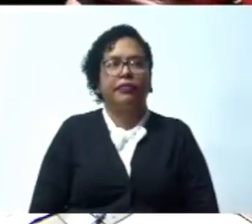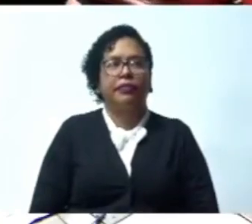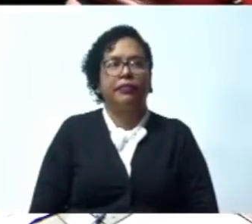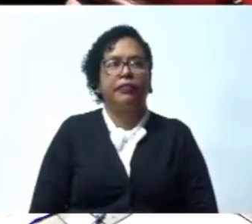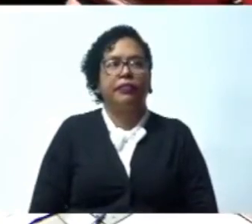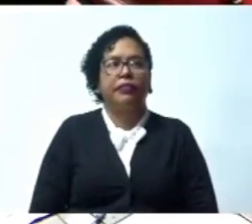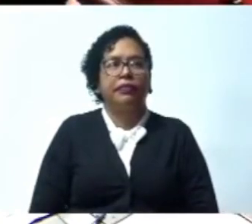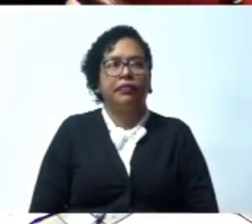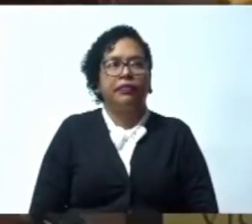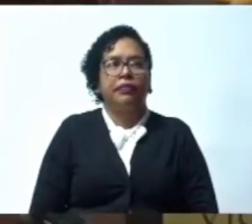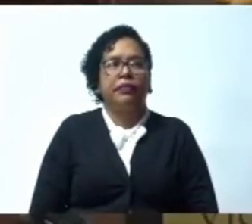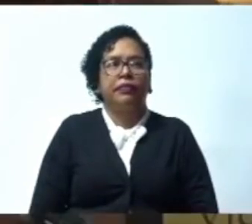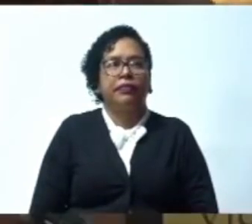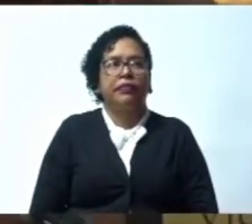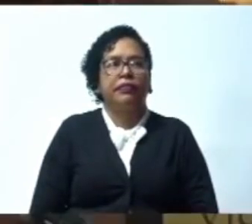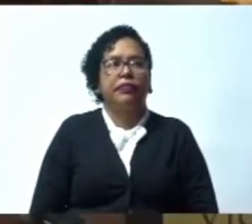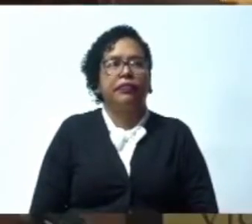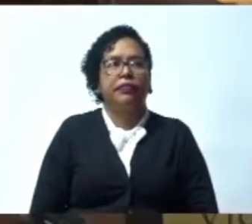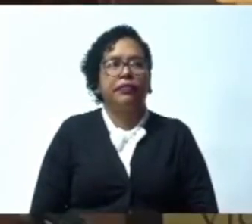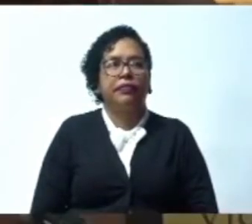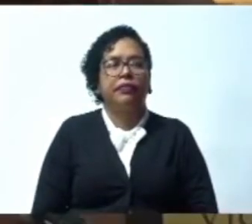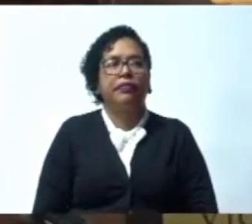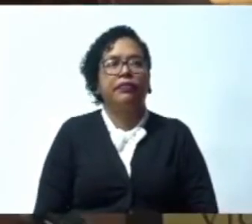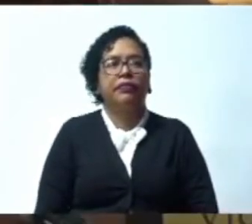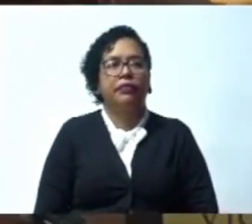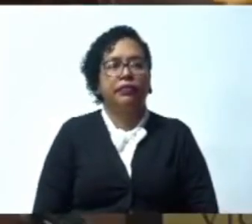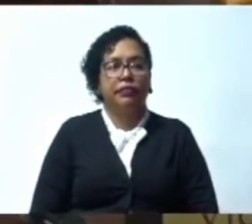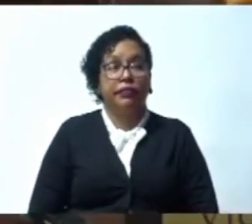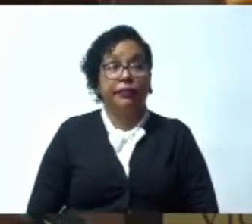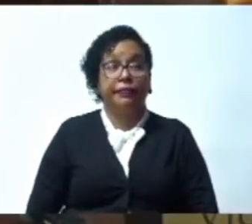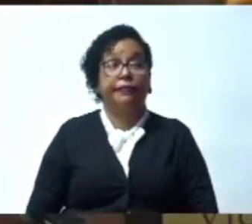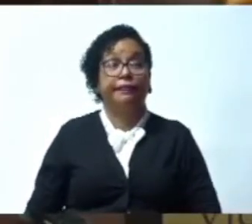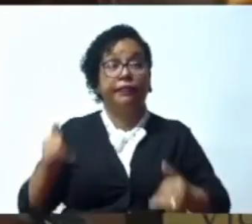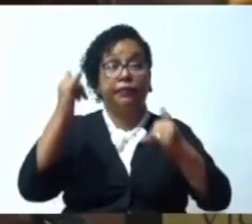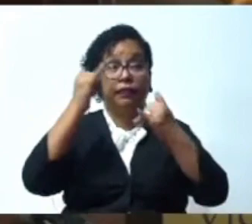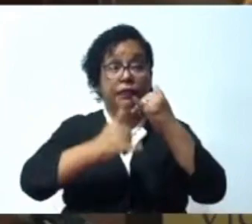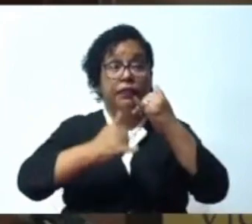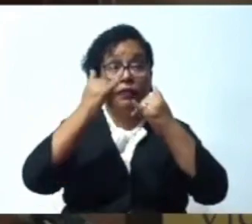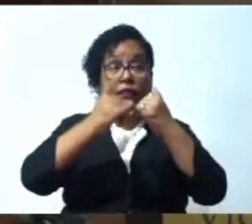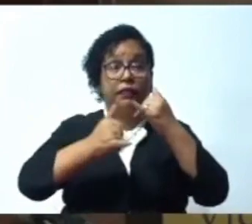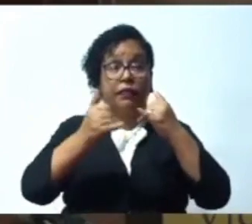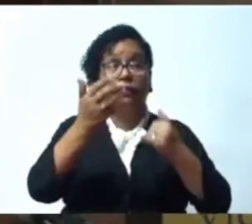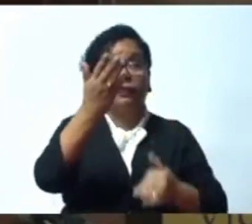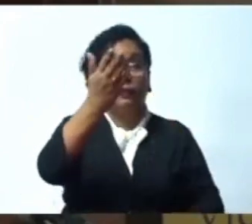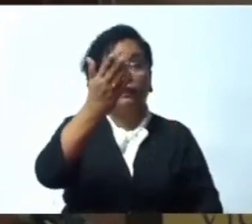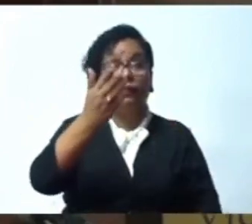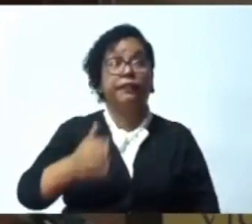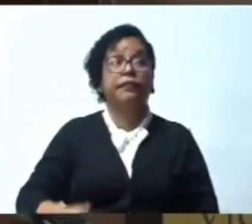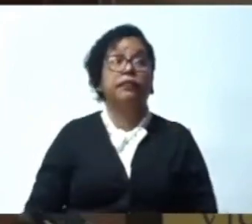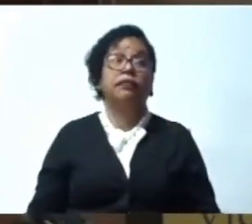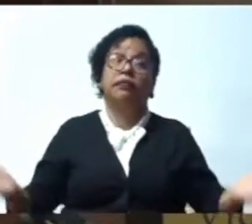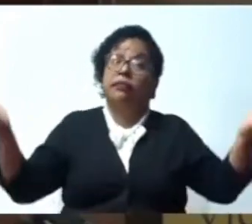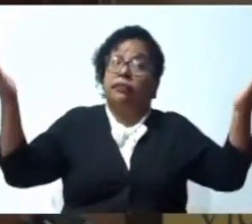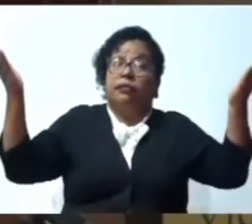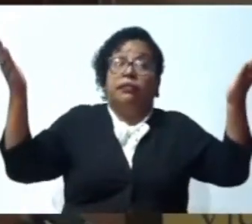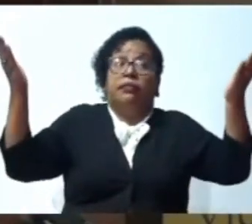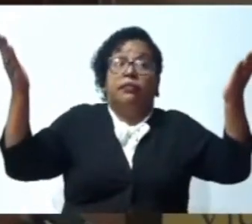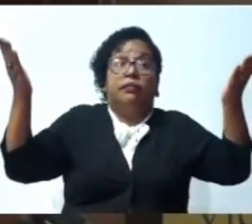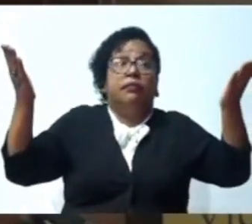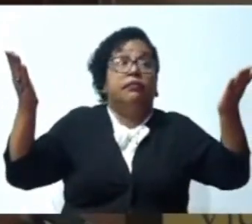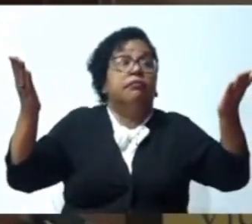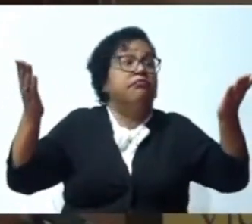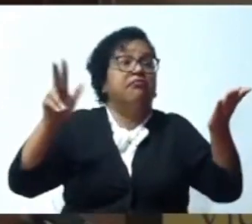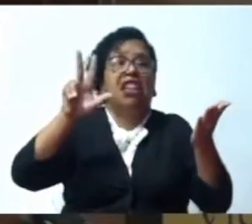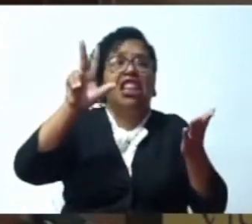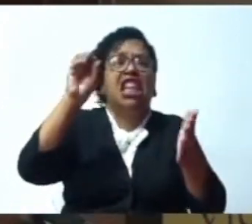Bien, entonces, por último, un minuto, Jesús Ogando. Gracias, presidente. Bueno, pero... 30